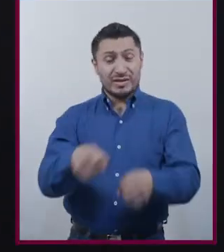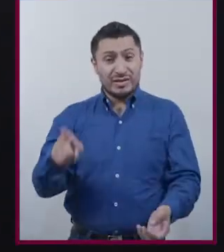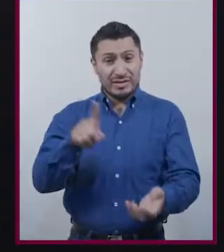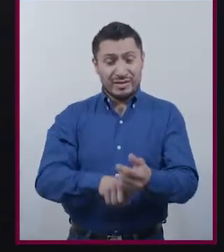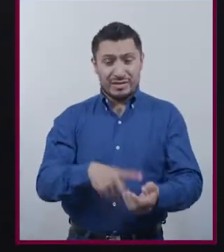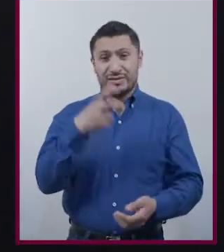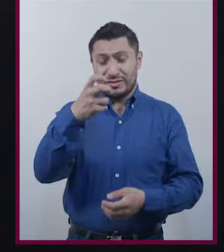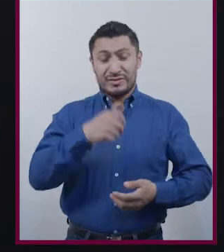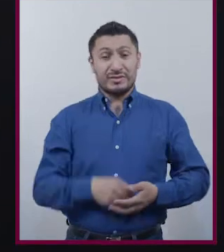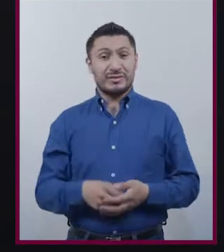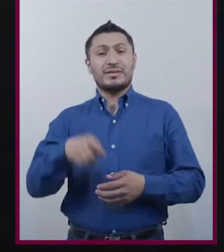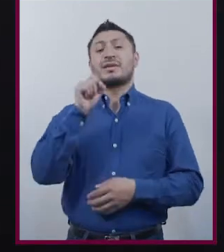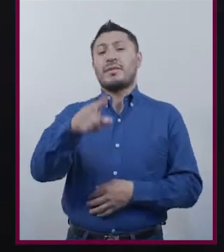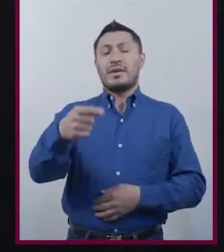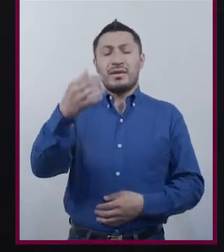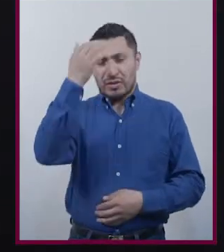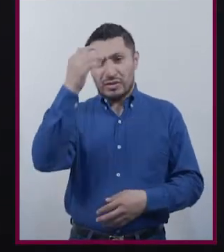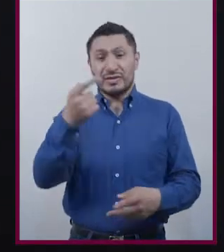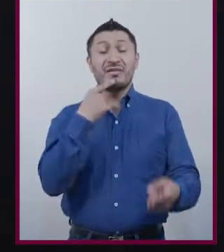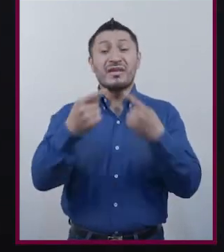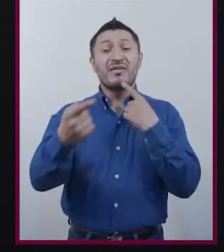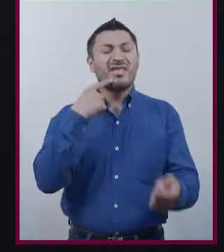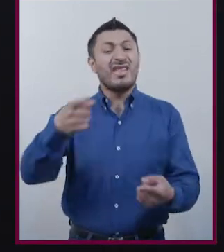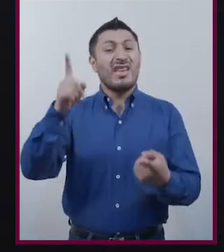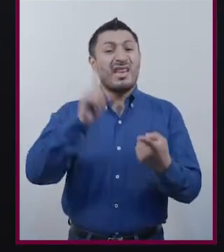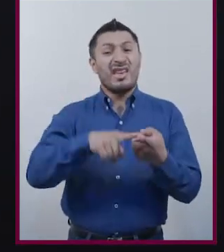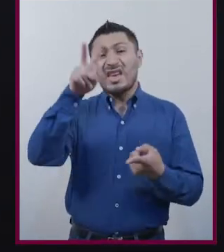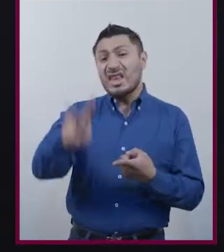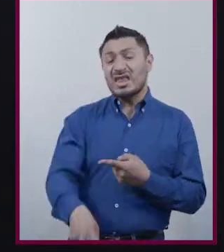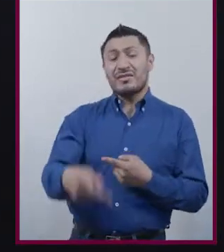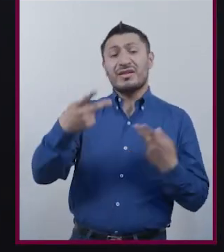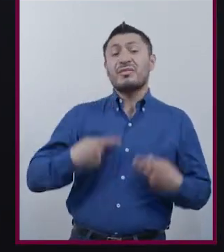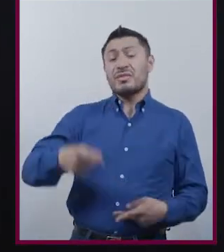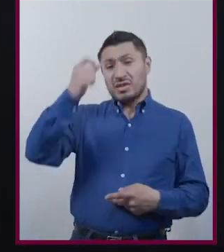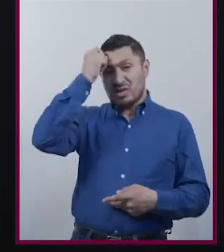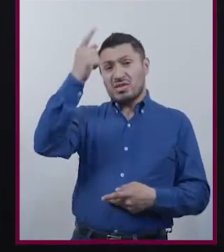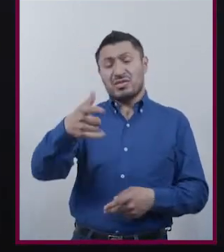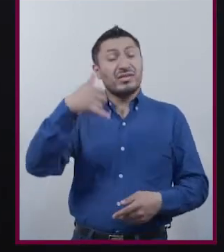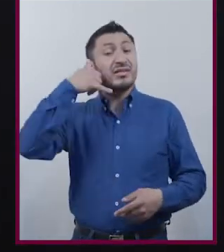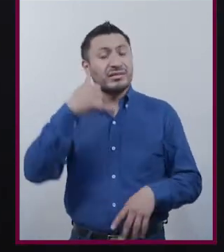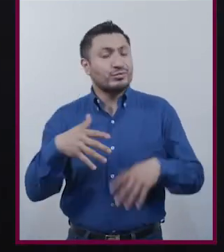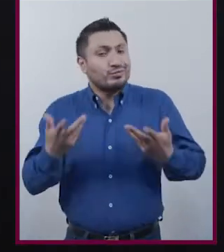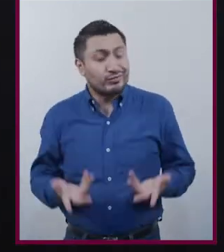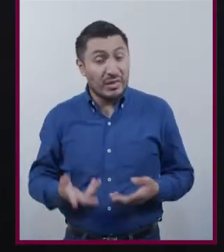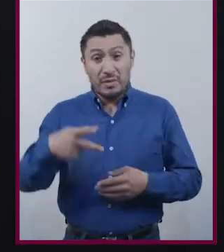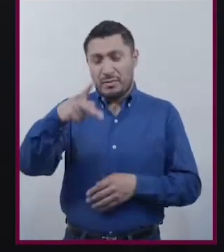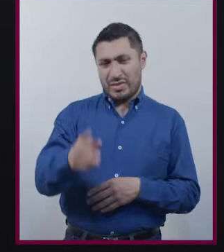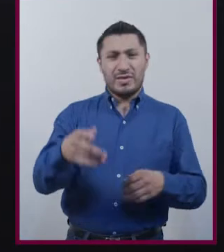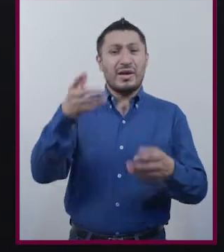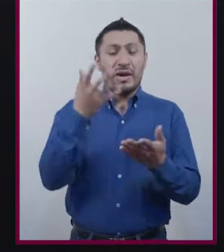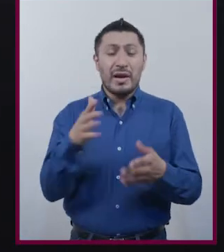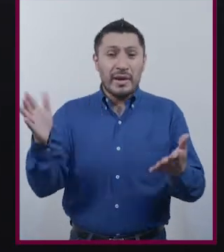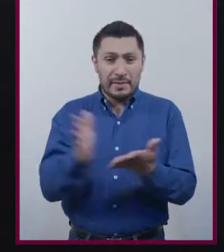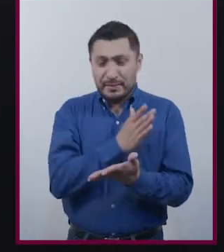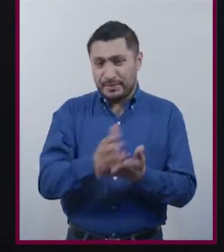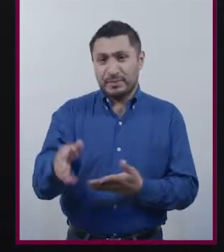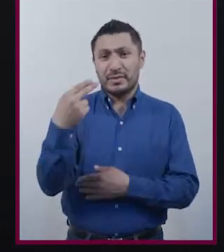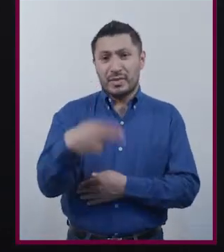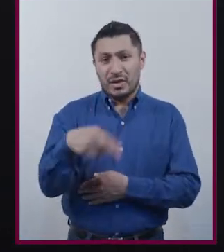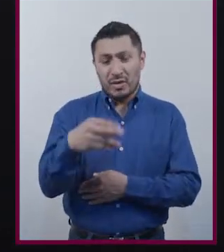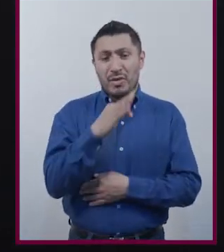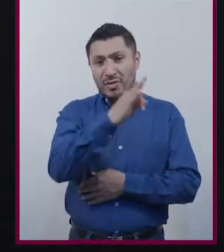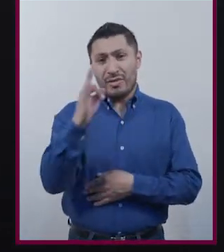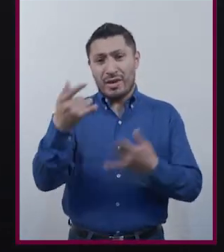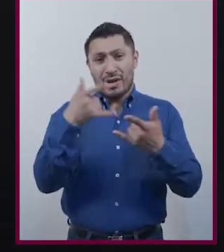que se suscitó sobre quién realmente fue el inventor del teléfono. Pero más allá de los nombres y fechas, es importante que conozcas el